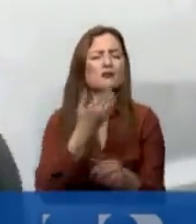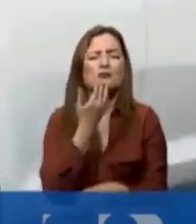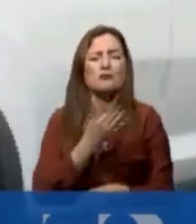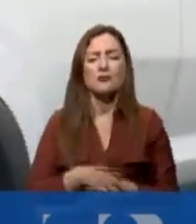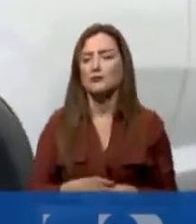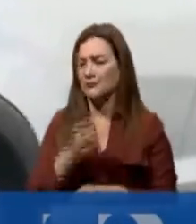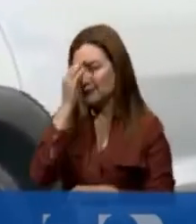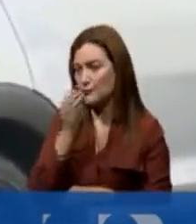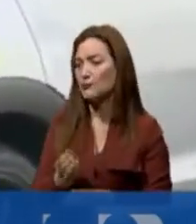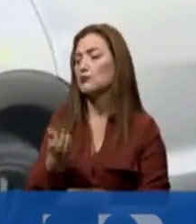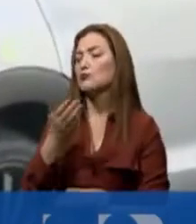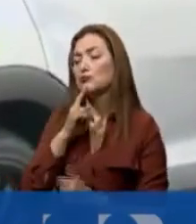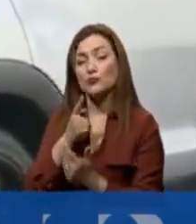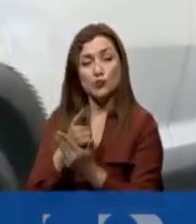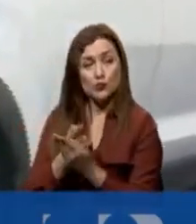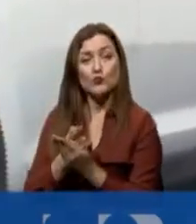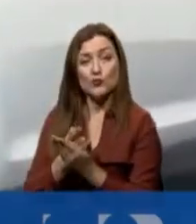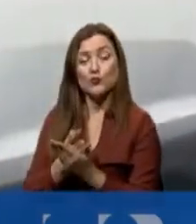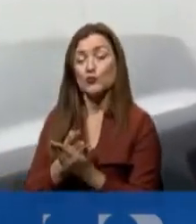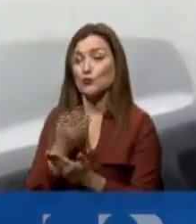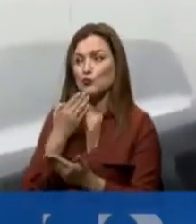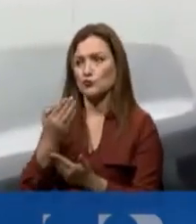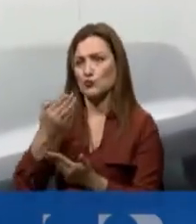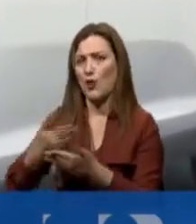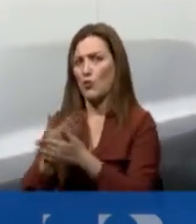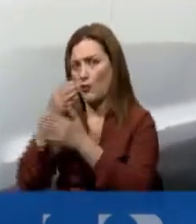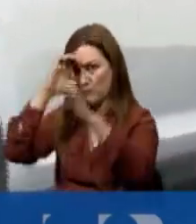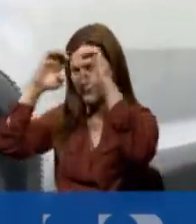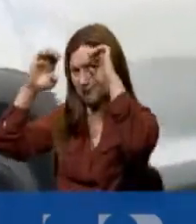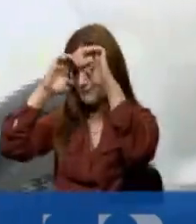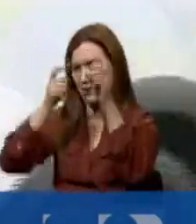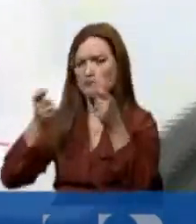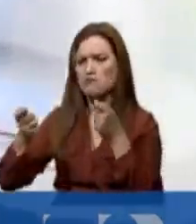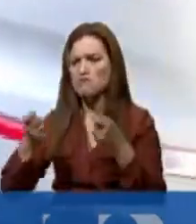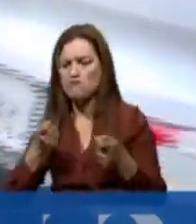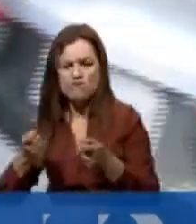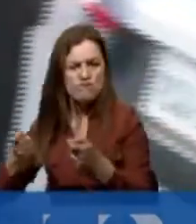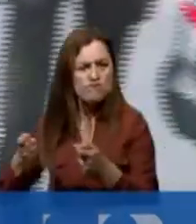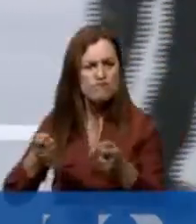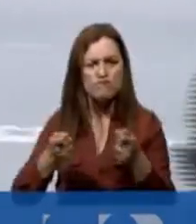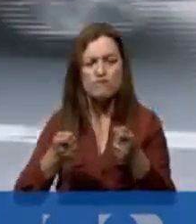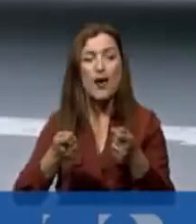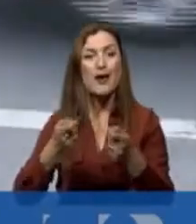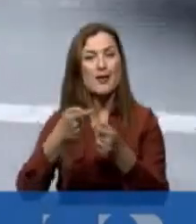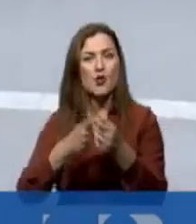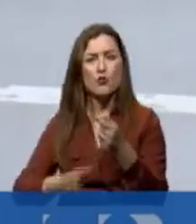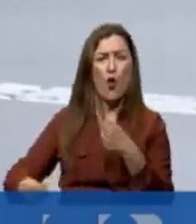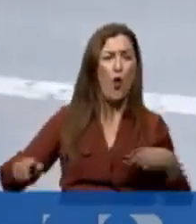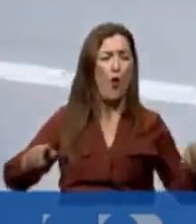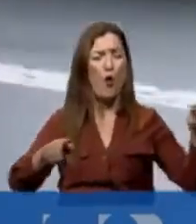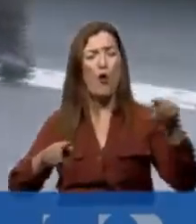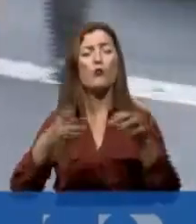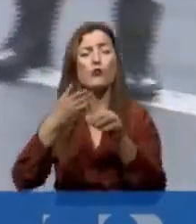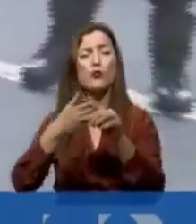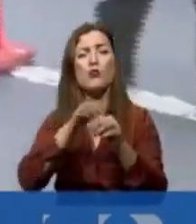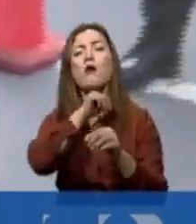muy buenos días. Claro que sí, nosotros estamos implementando nuevas estrategias de operativos, de controles, para poder erradicar y disminuir